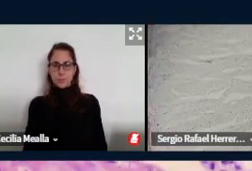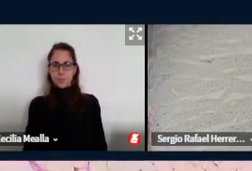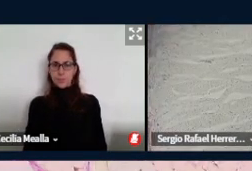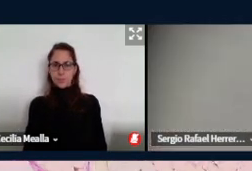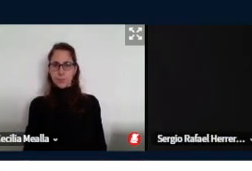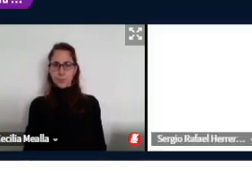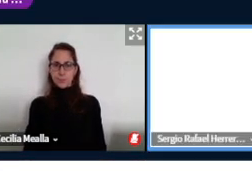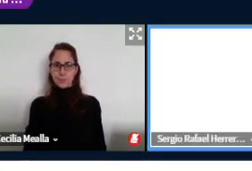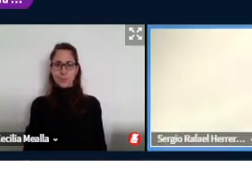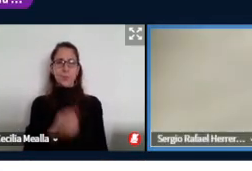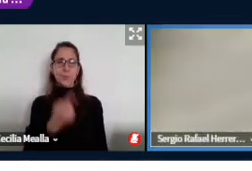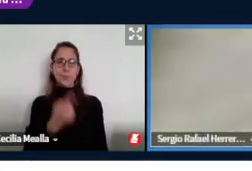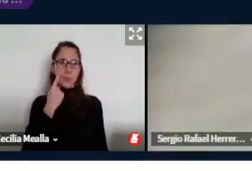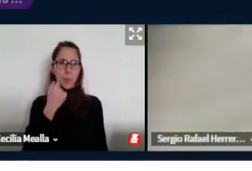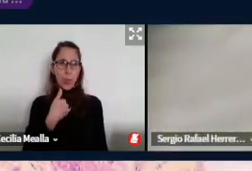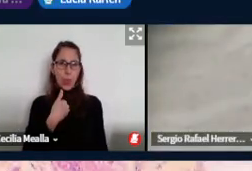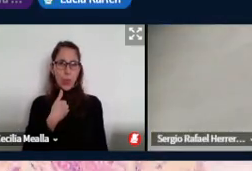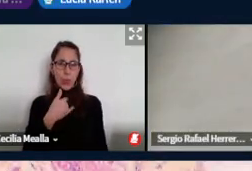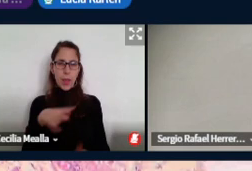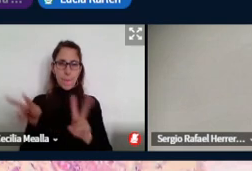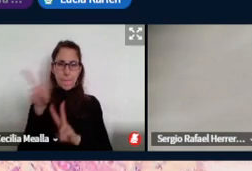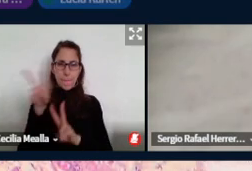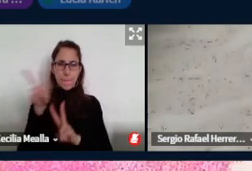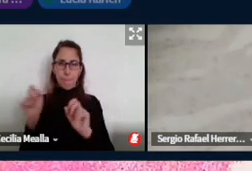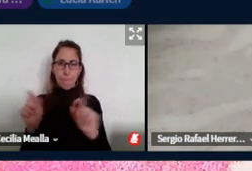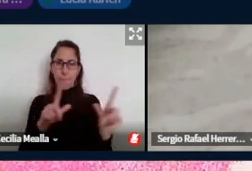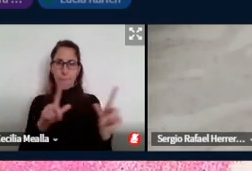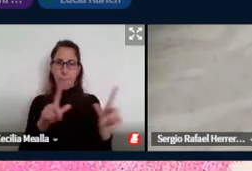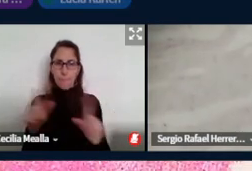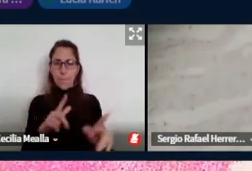Que no me acuerdo en dónde estaba.